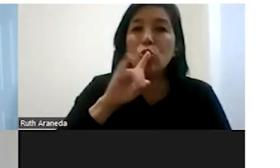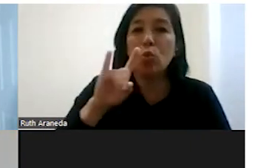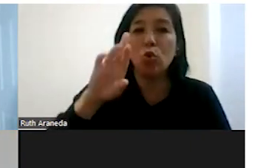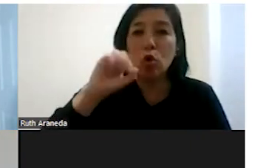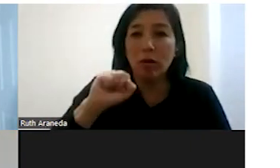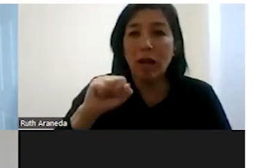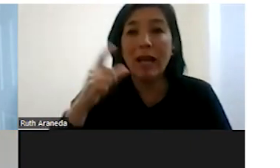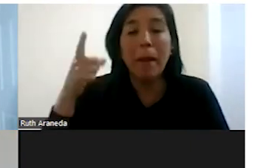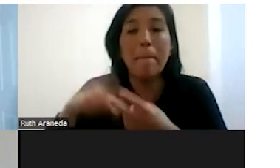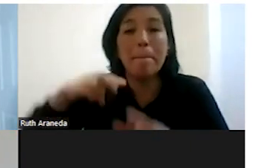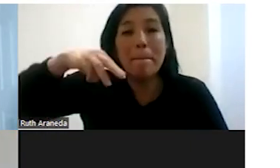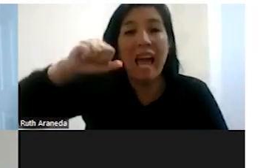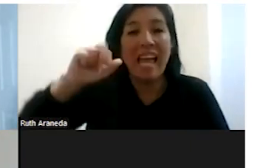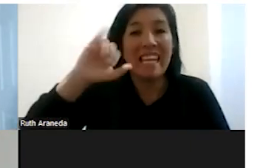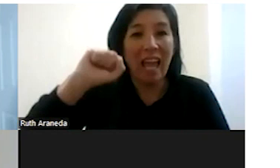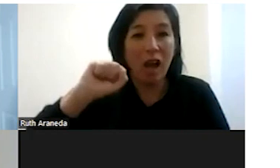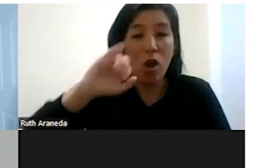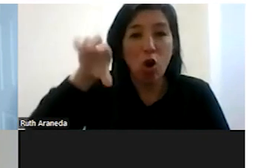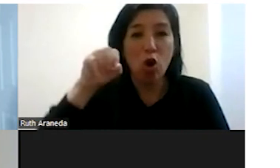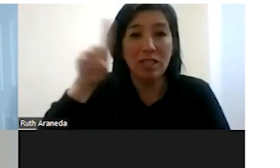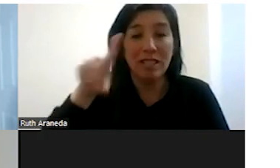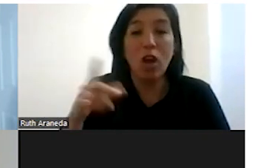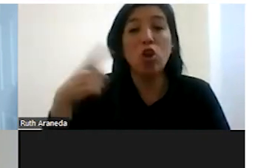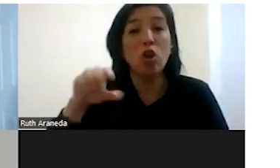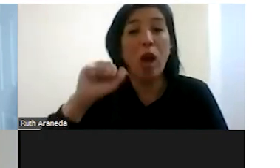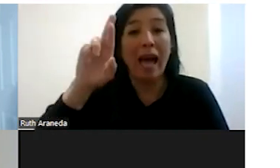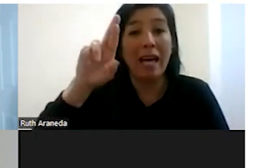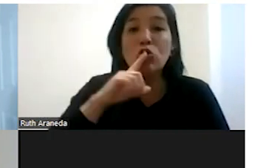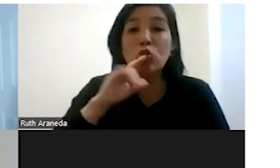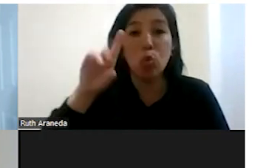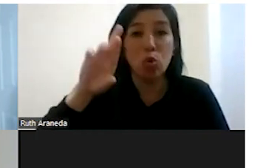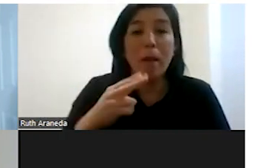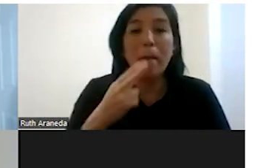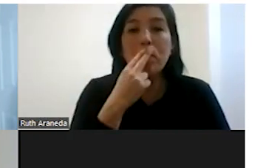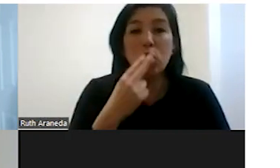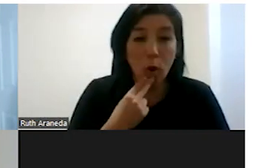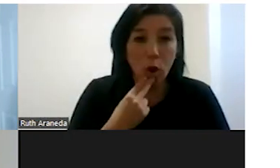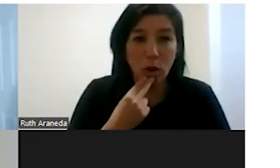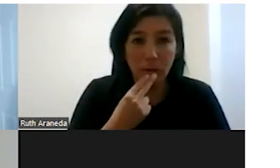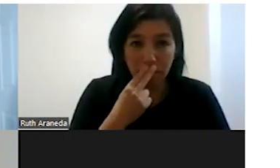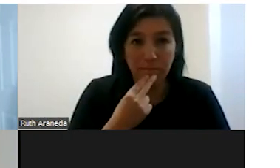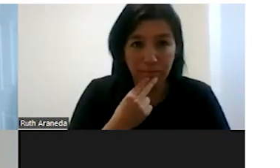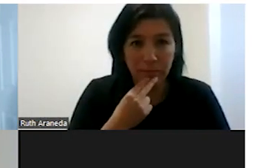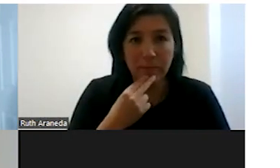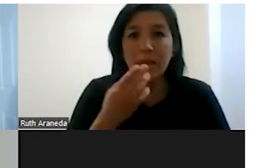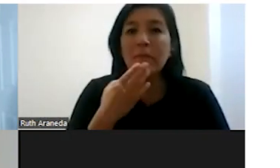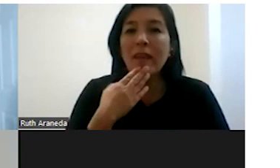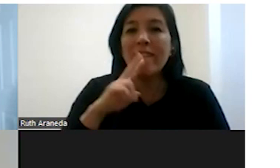María José. Arturo, que está ahora en Puerto Montt, lo hemos dispersado, pero seguimos ahí. La Vero